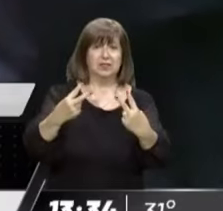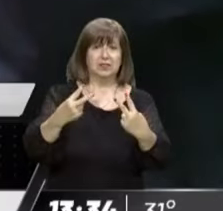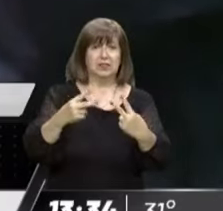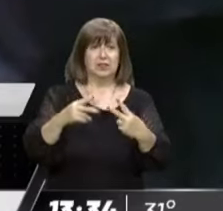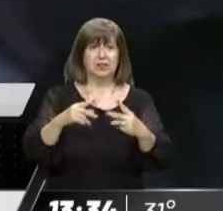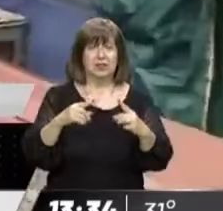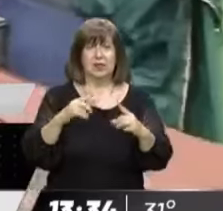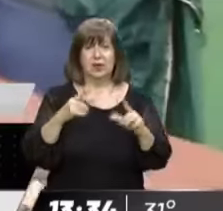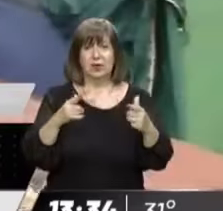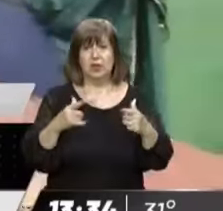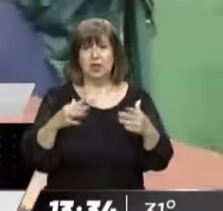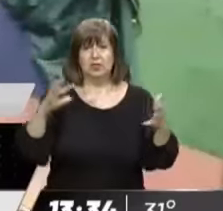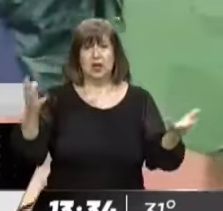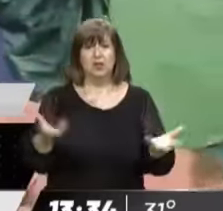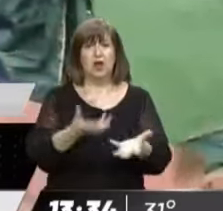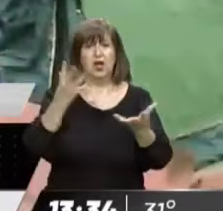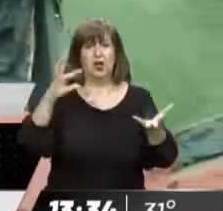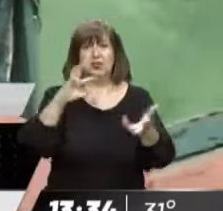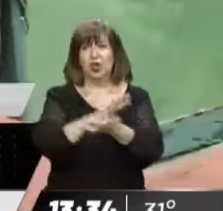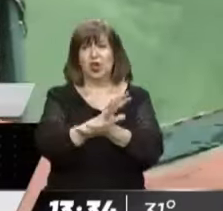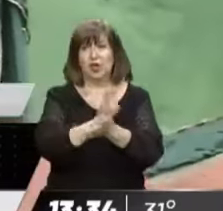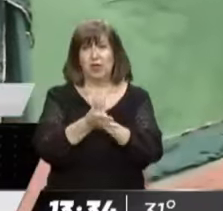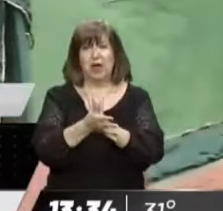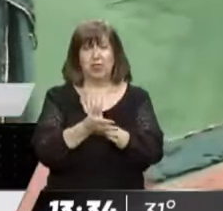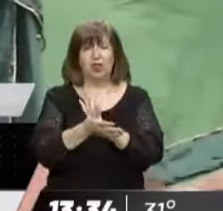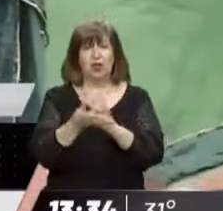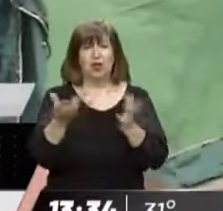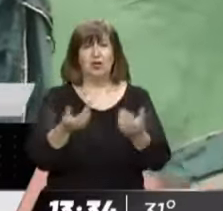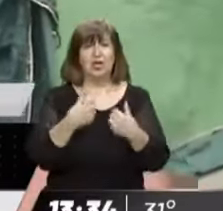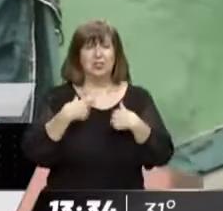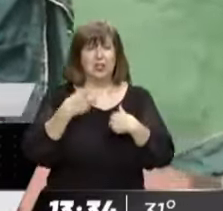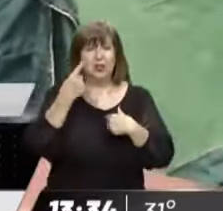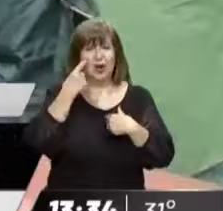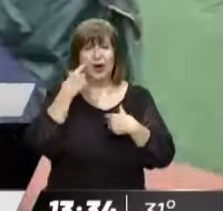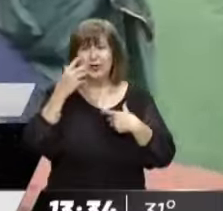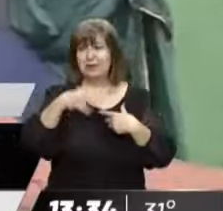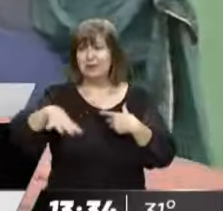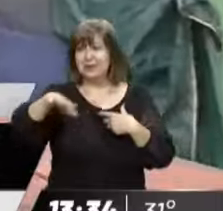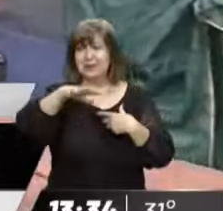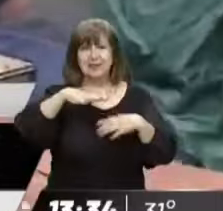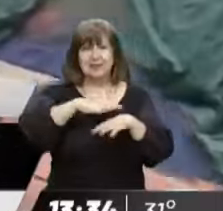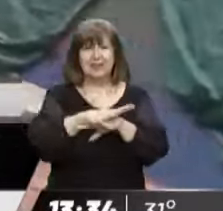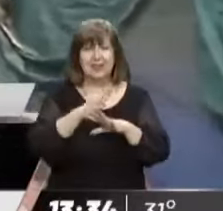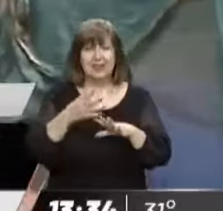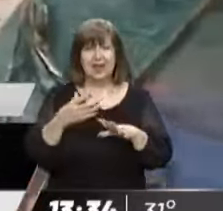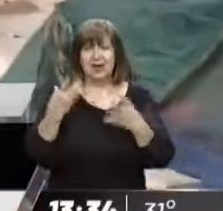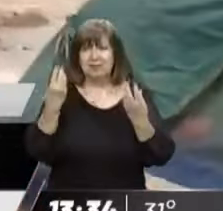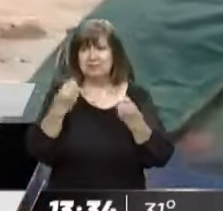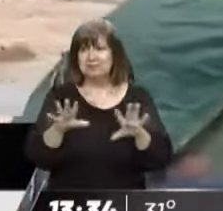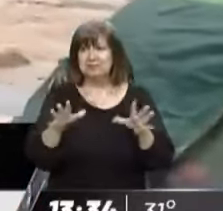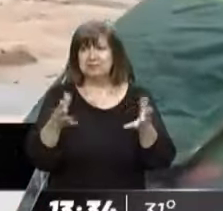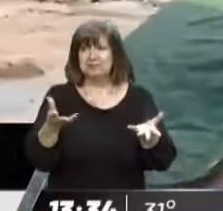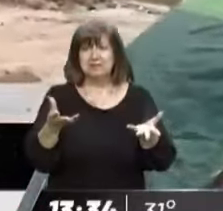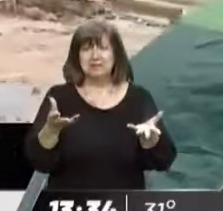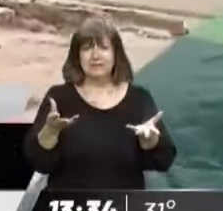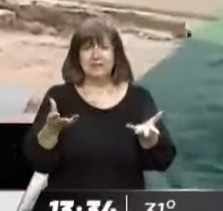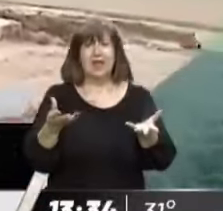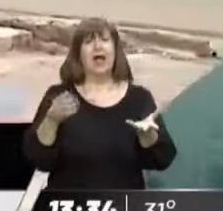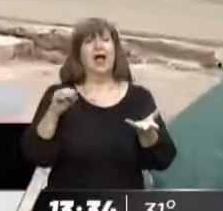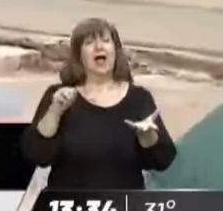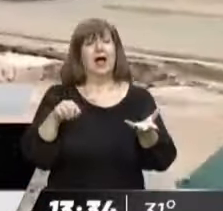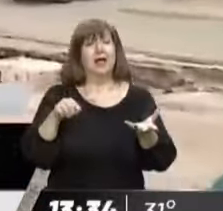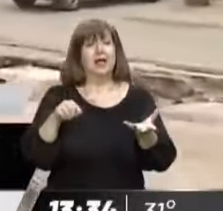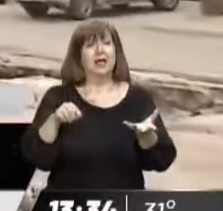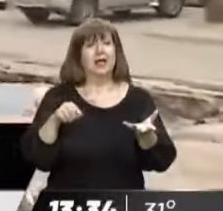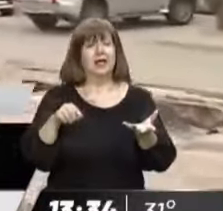disfrutar, ya no, porque ya está todo quemado. Cosas lindas que teníamos acá en nuestra ciudad ya se han perdido. Que aquí hay